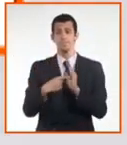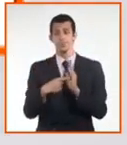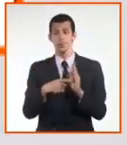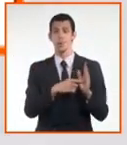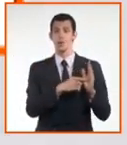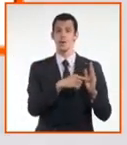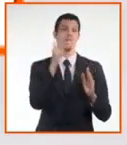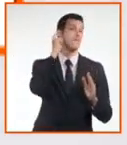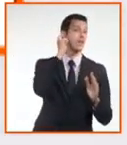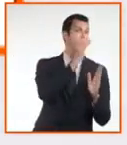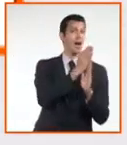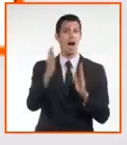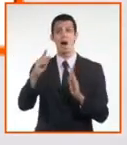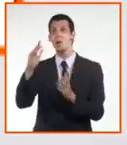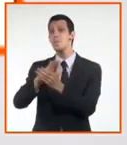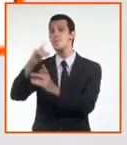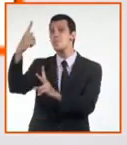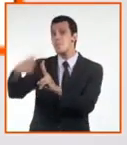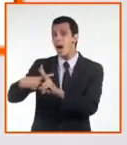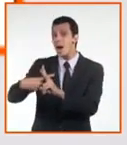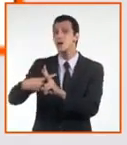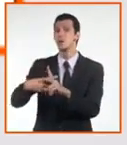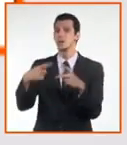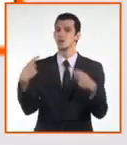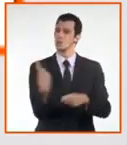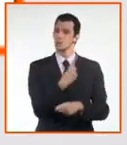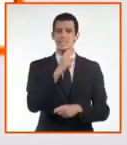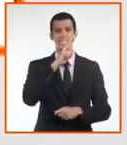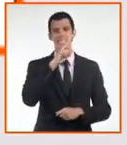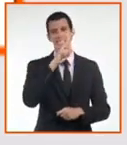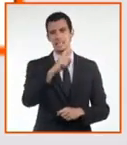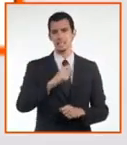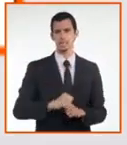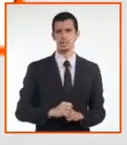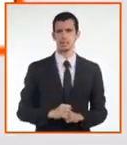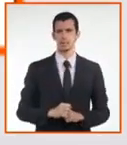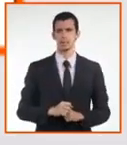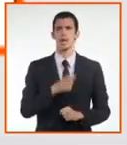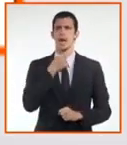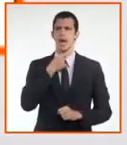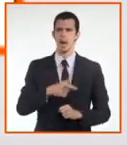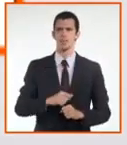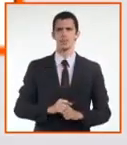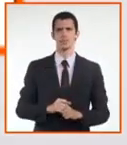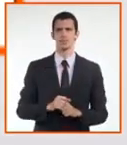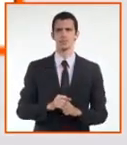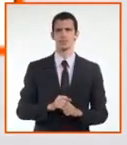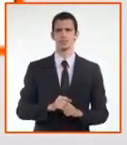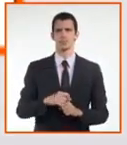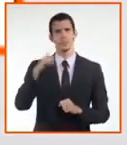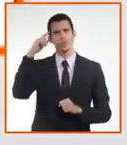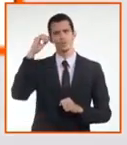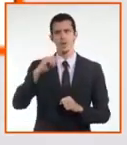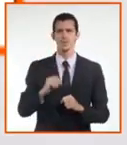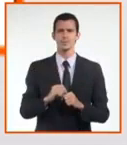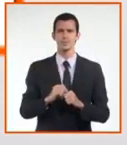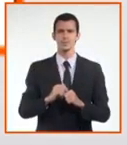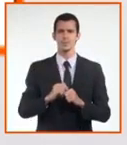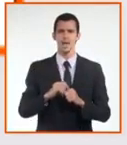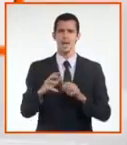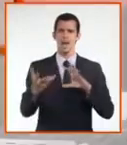embasa a la luz o sea es una lámina de compleja de aluminio con otra lámina de aluminio y